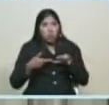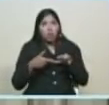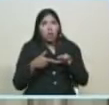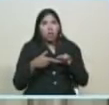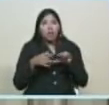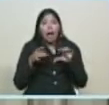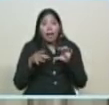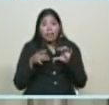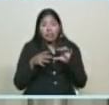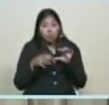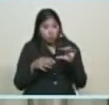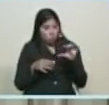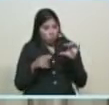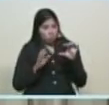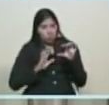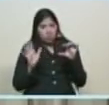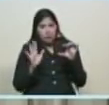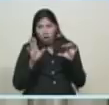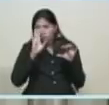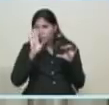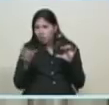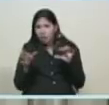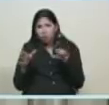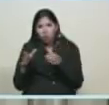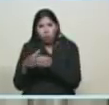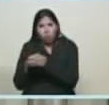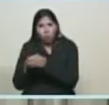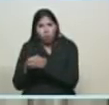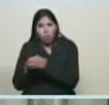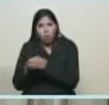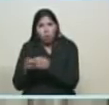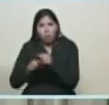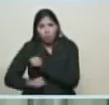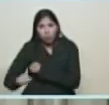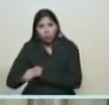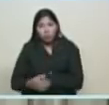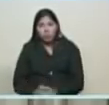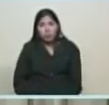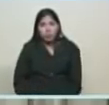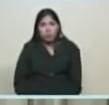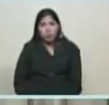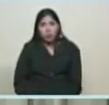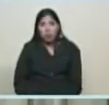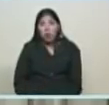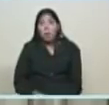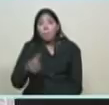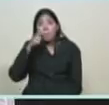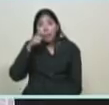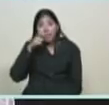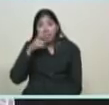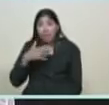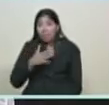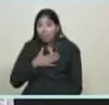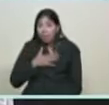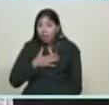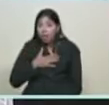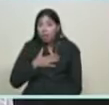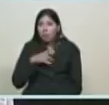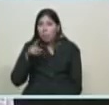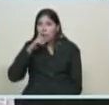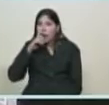y dijo increíble maduro está más pendiente de mi barriga que el marido mío dijo un